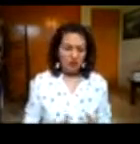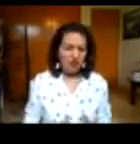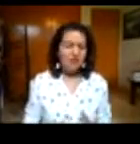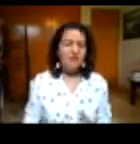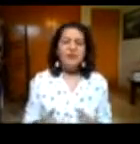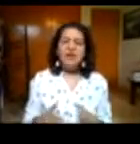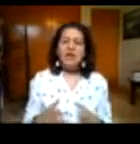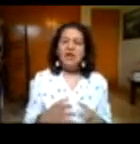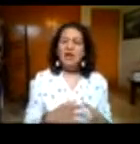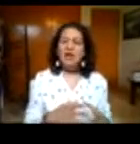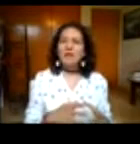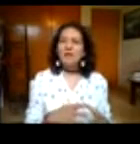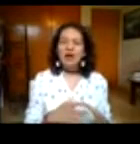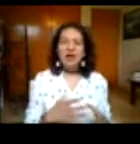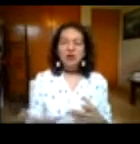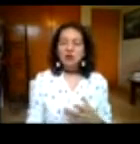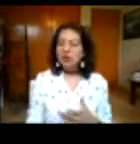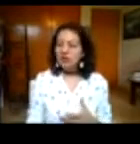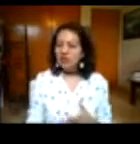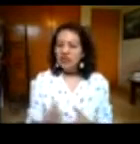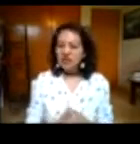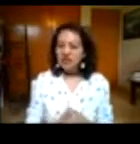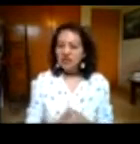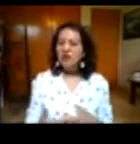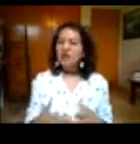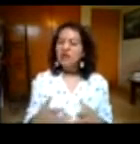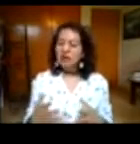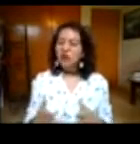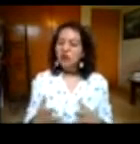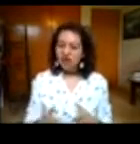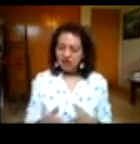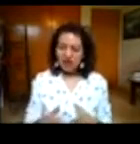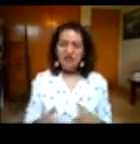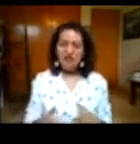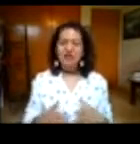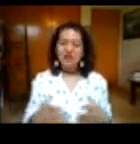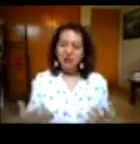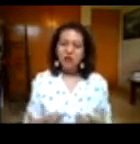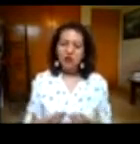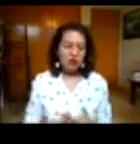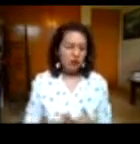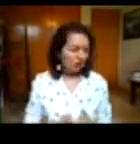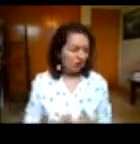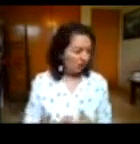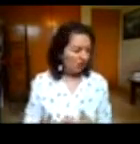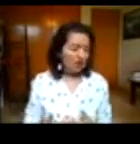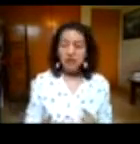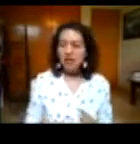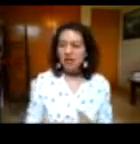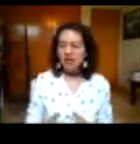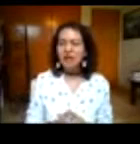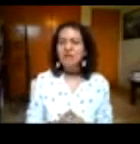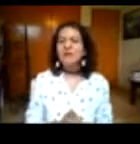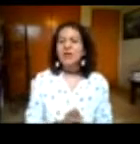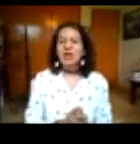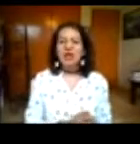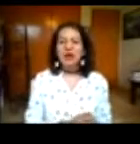del país. Para 2025 estamos ciertas que de acuerdo a los cálculos del